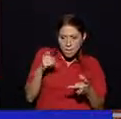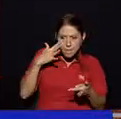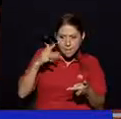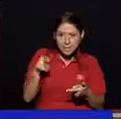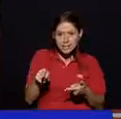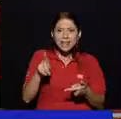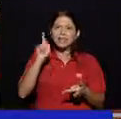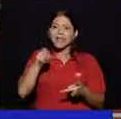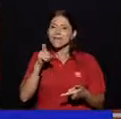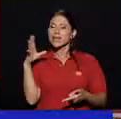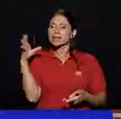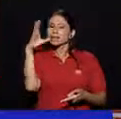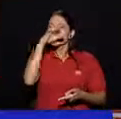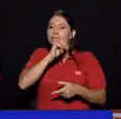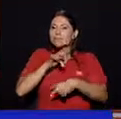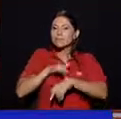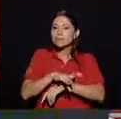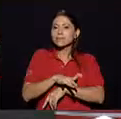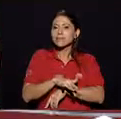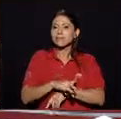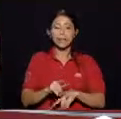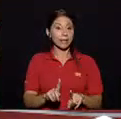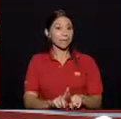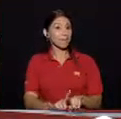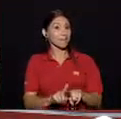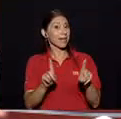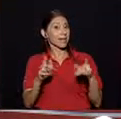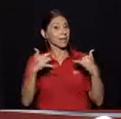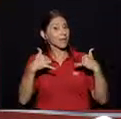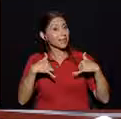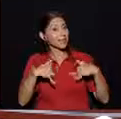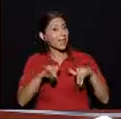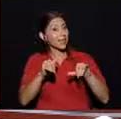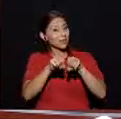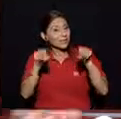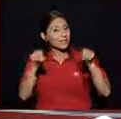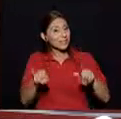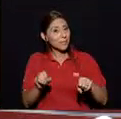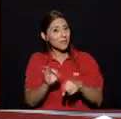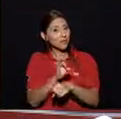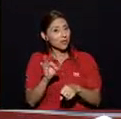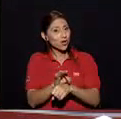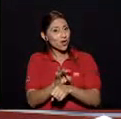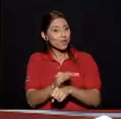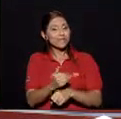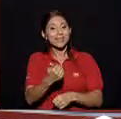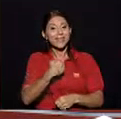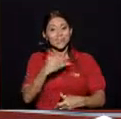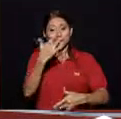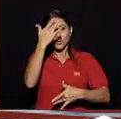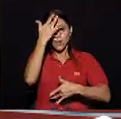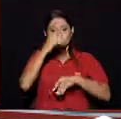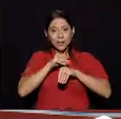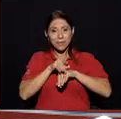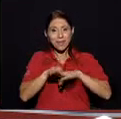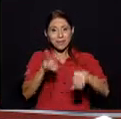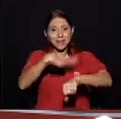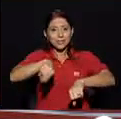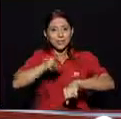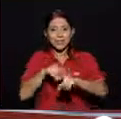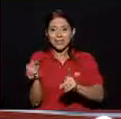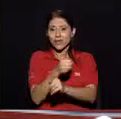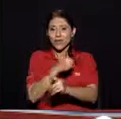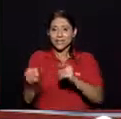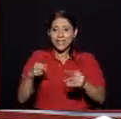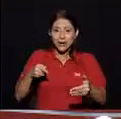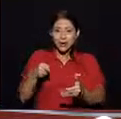todos amanecemos que es cero violencia contra los niños, niñas, adolescentes, sin hablar de las otras manifestaciones de violencia que hay en el país. Entonces,